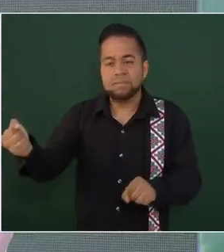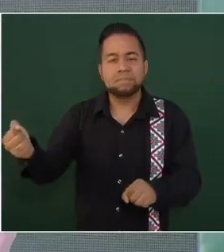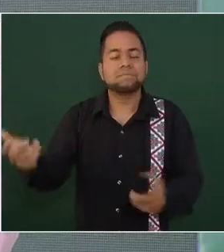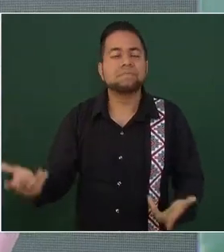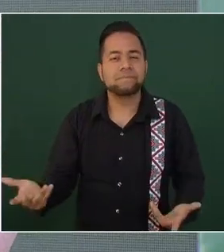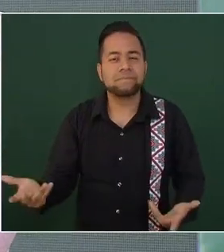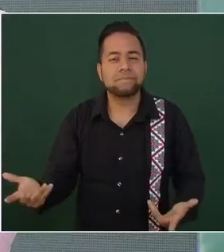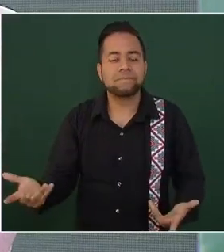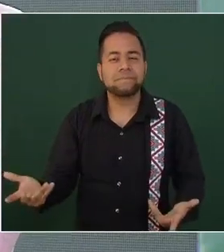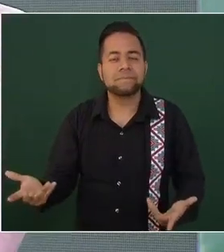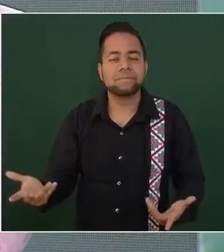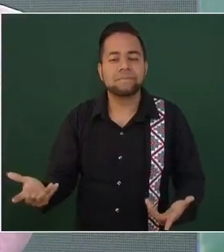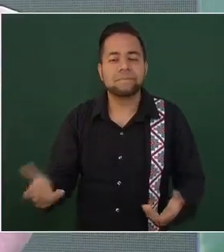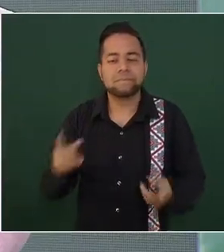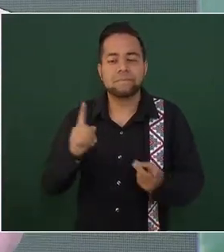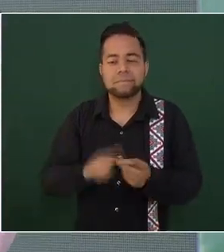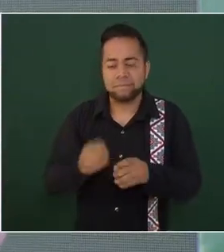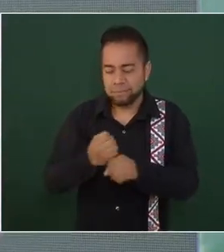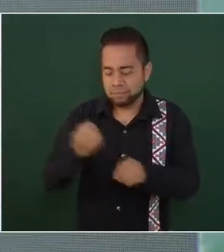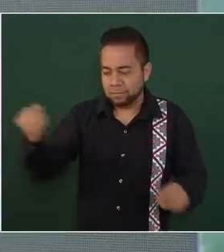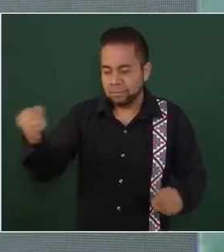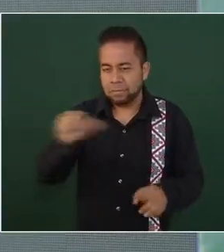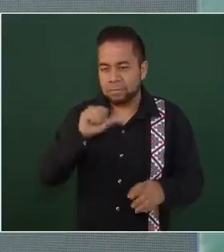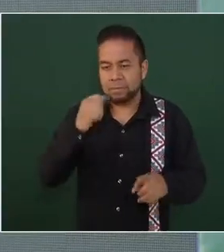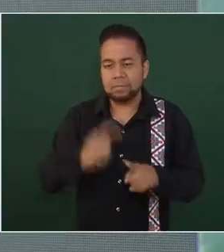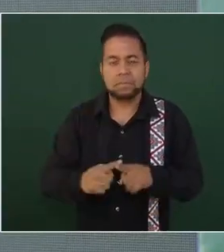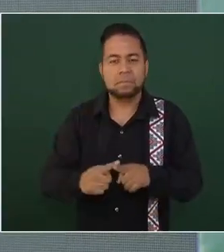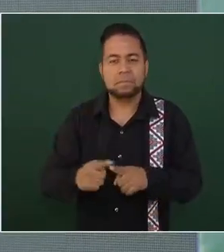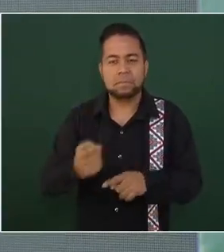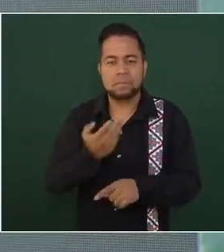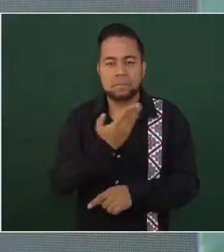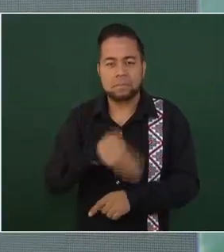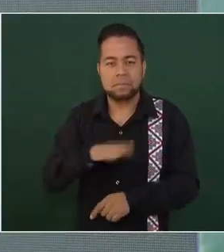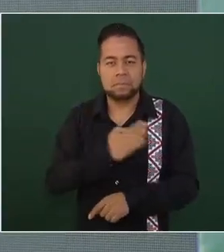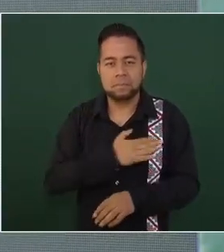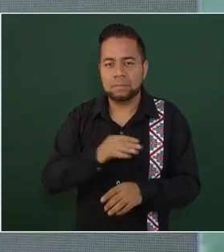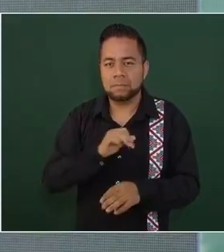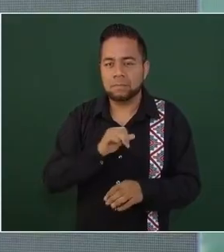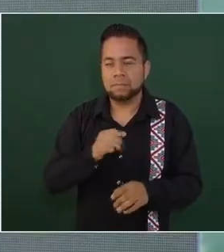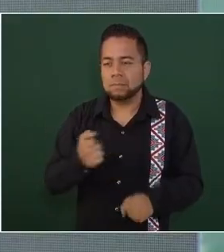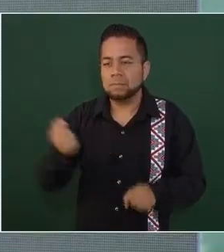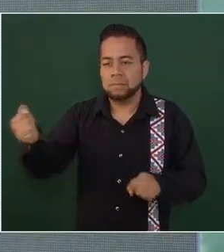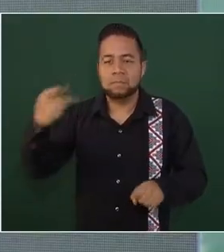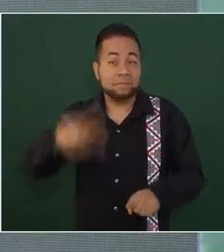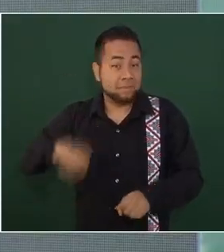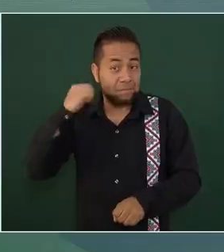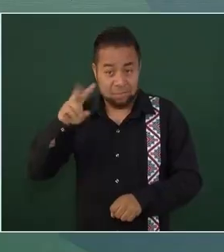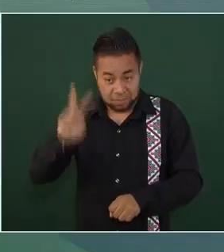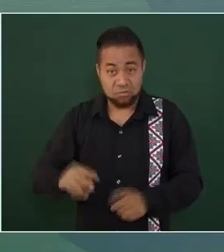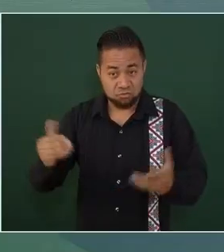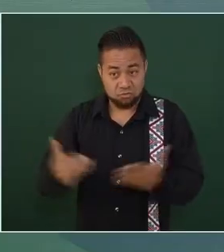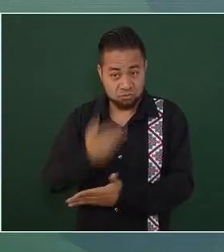dónde? ¿de dónde era el bastón que le entregué a Claudia? de aquí de Oaxaca